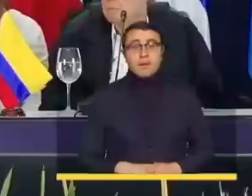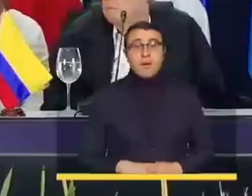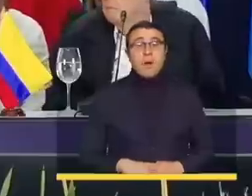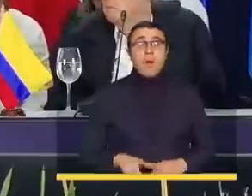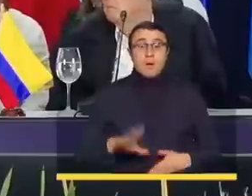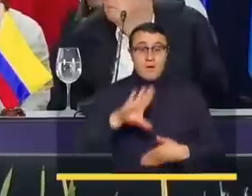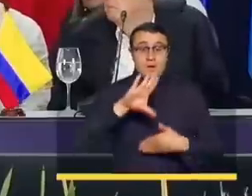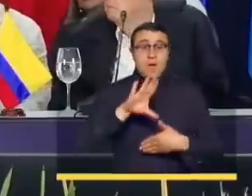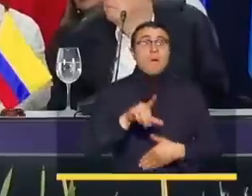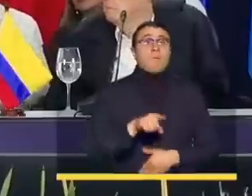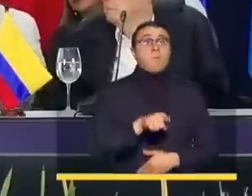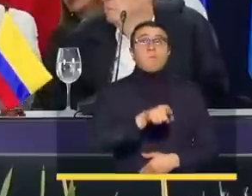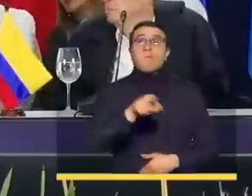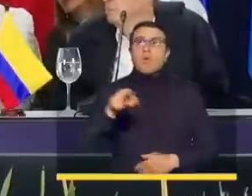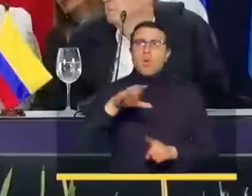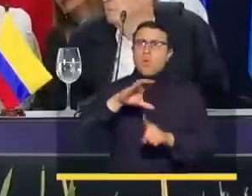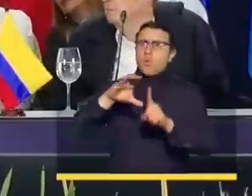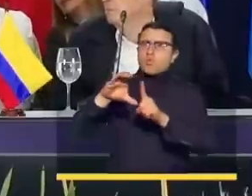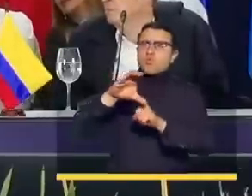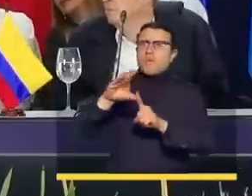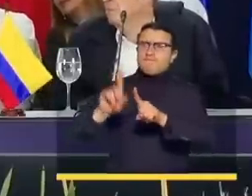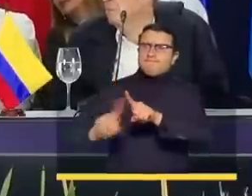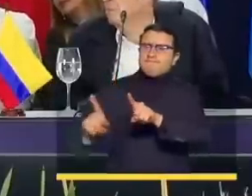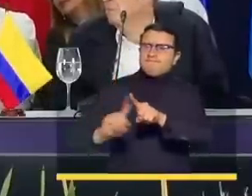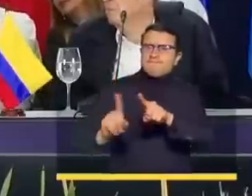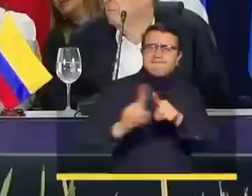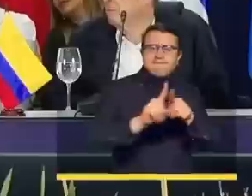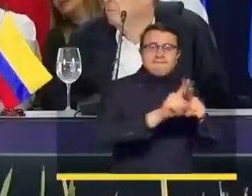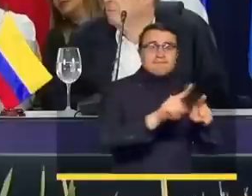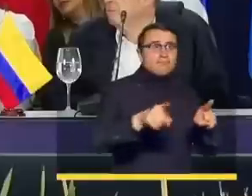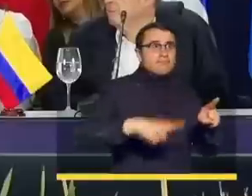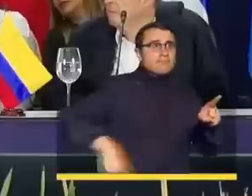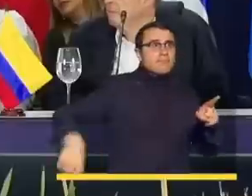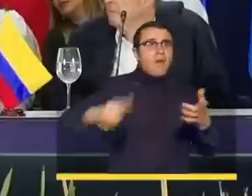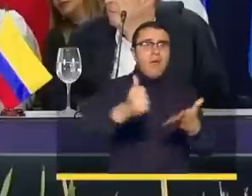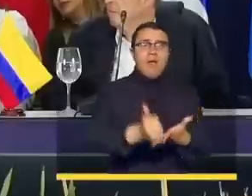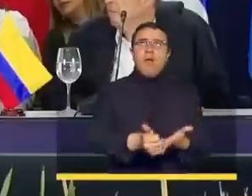Por esas culturas nos hemos salvado